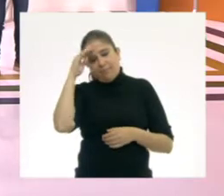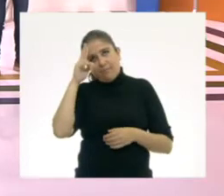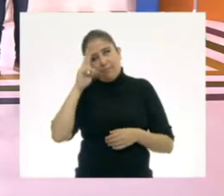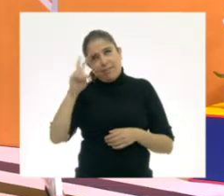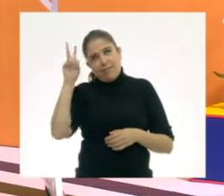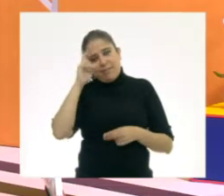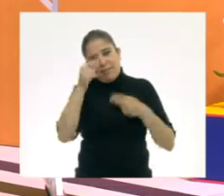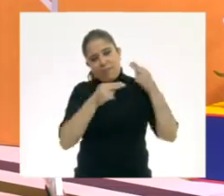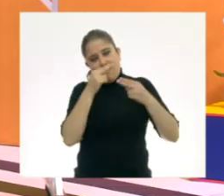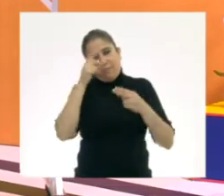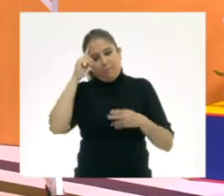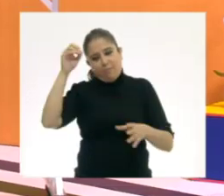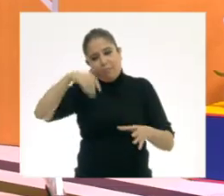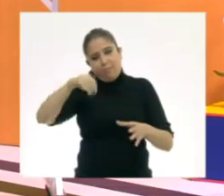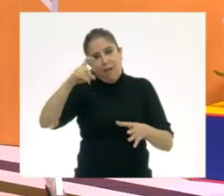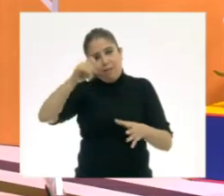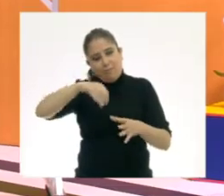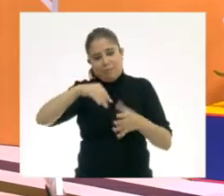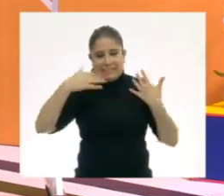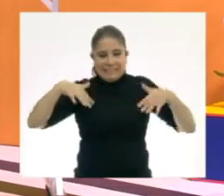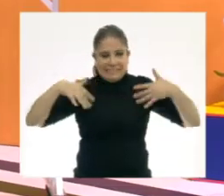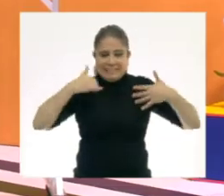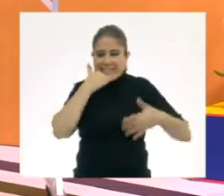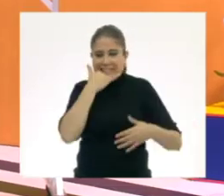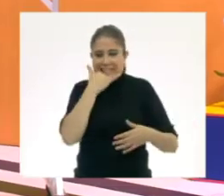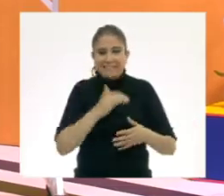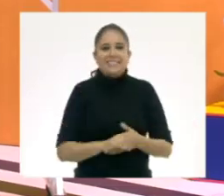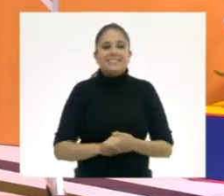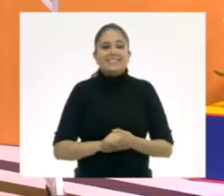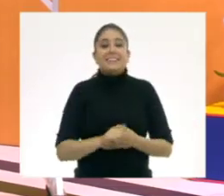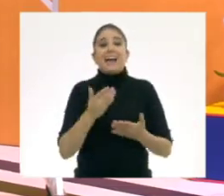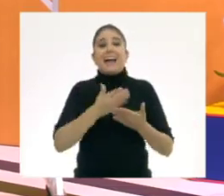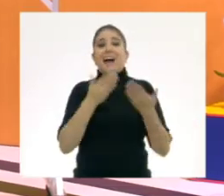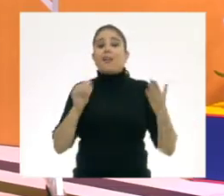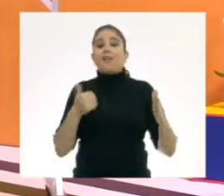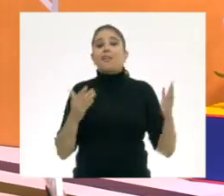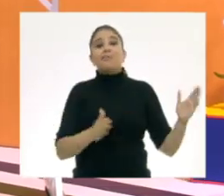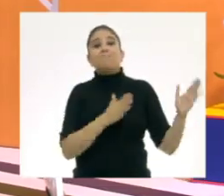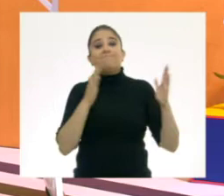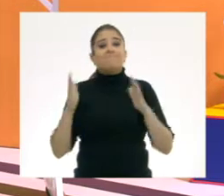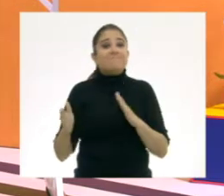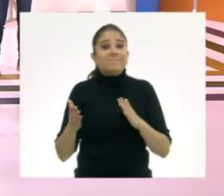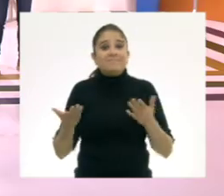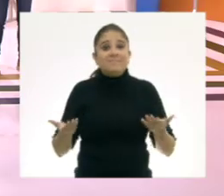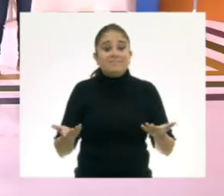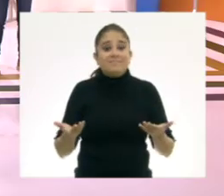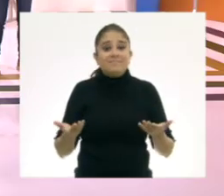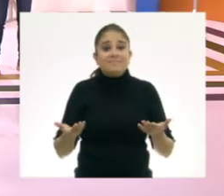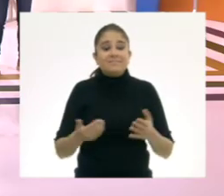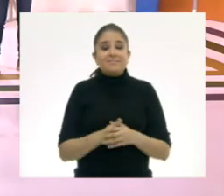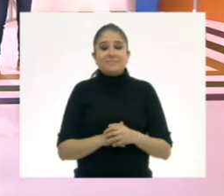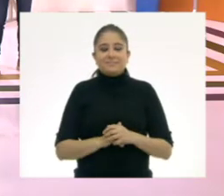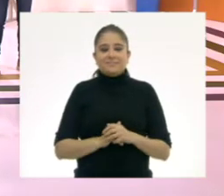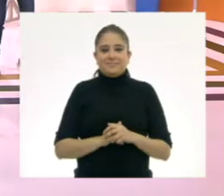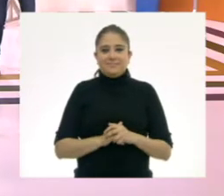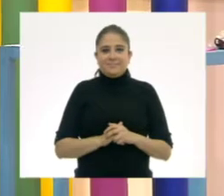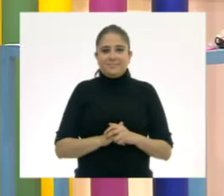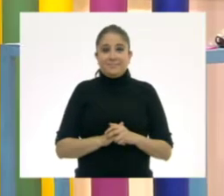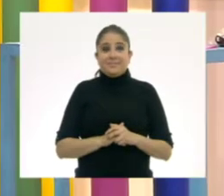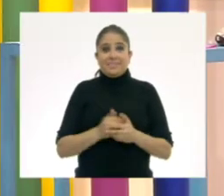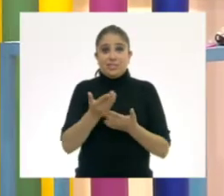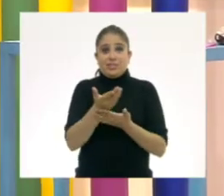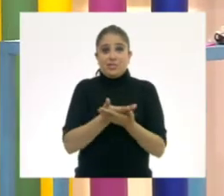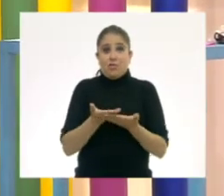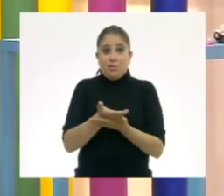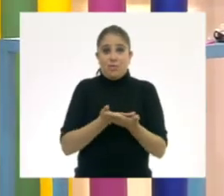las nubes. Ok. Muy bien. Ahora tenemos, ¿qué es lo que sigue? A ver. ¿Qué podría ser? Ah, la